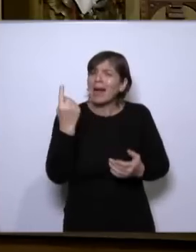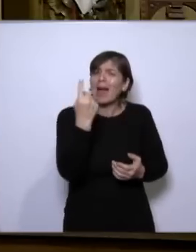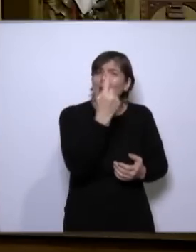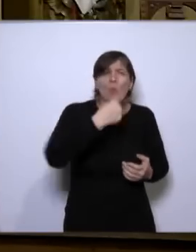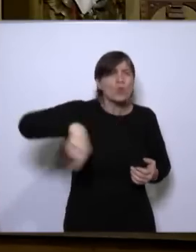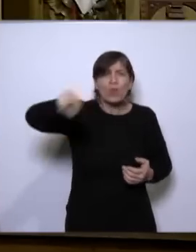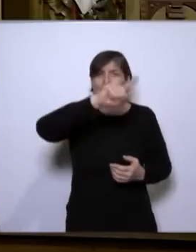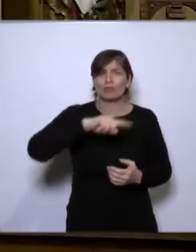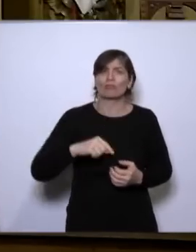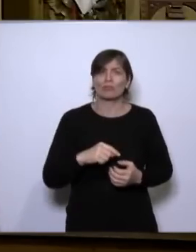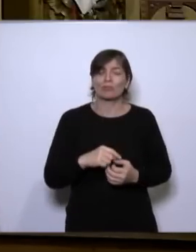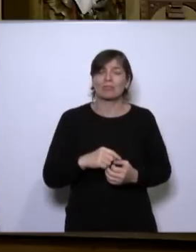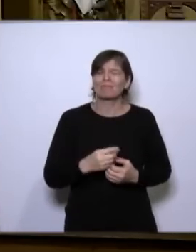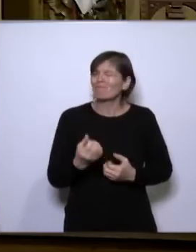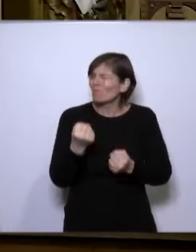de nosotros